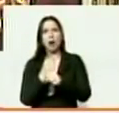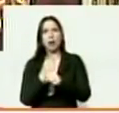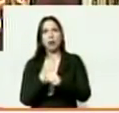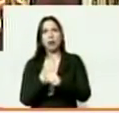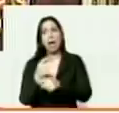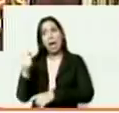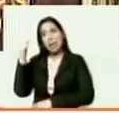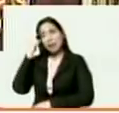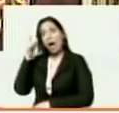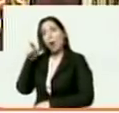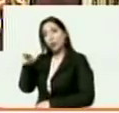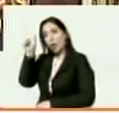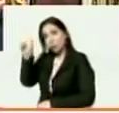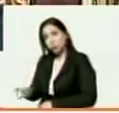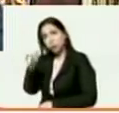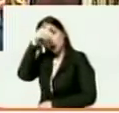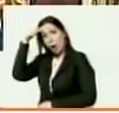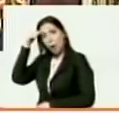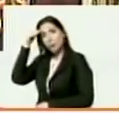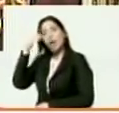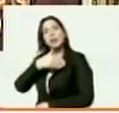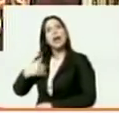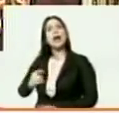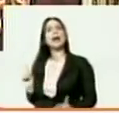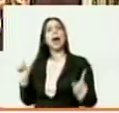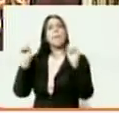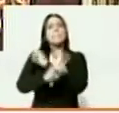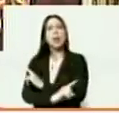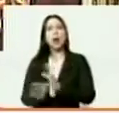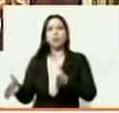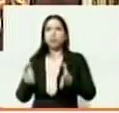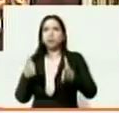usted quiera cambiar de rumbo,